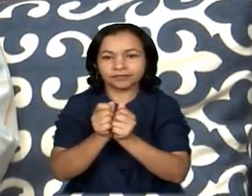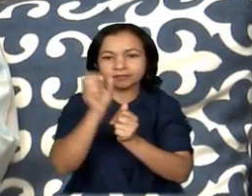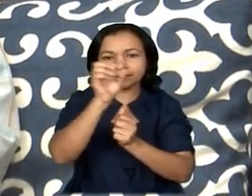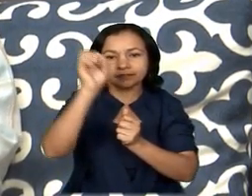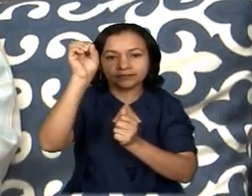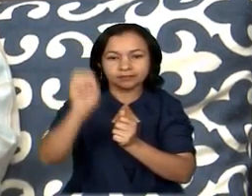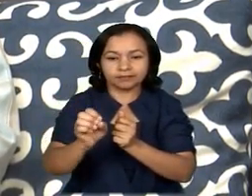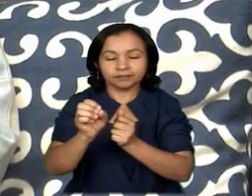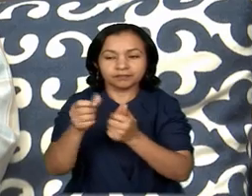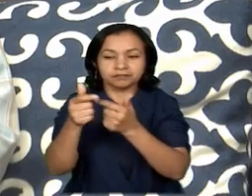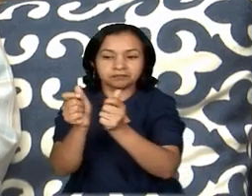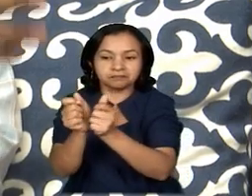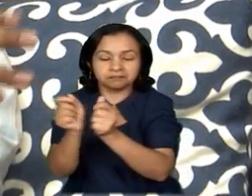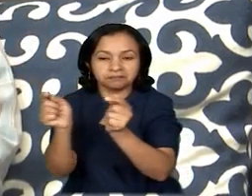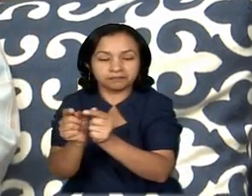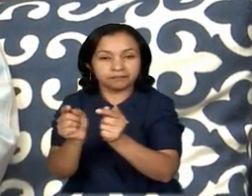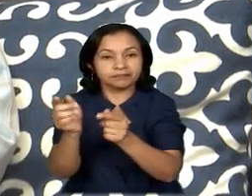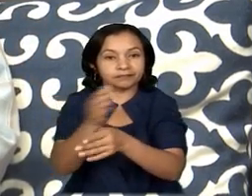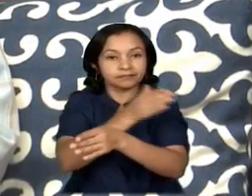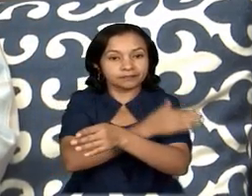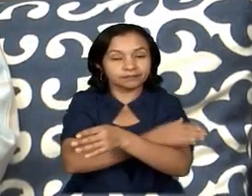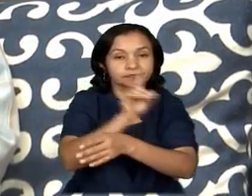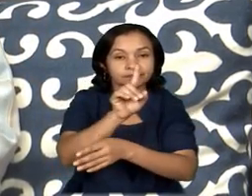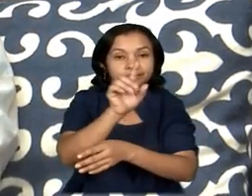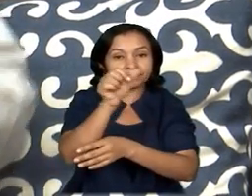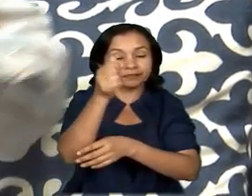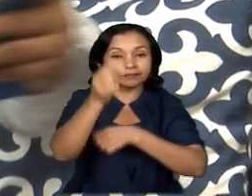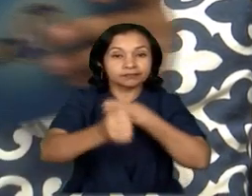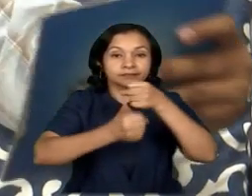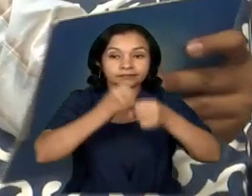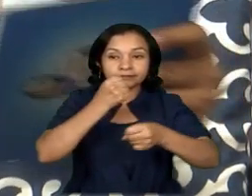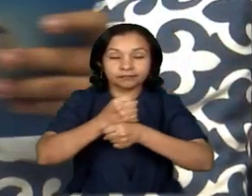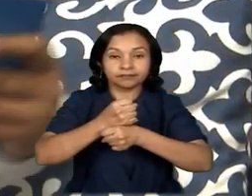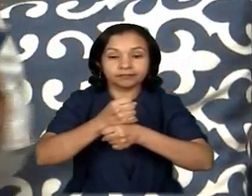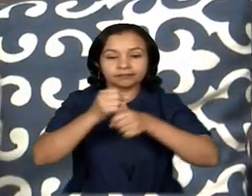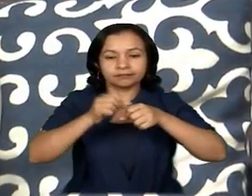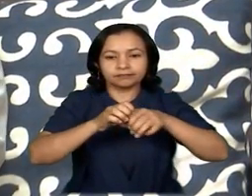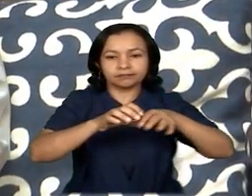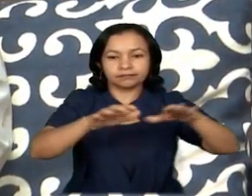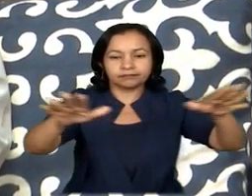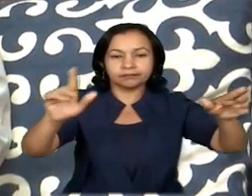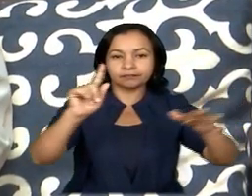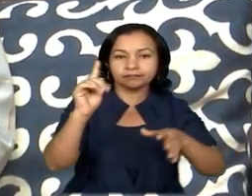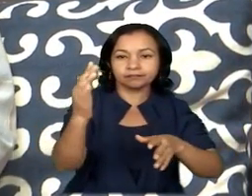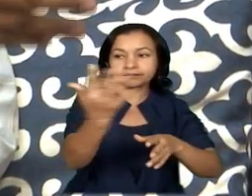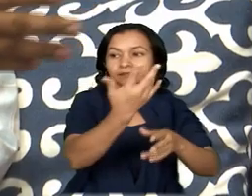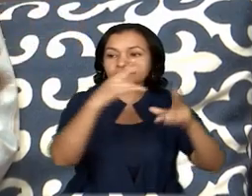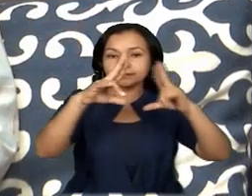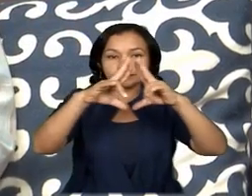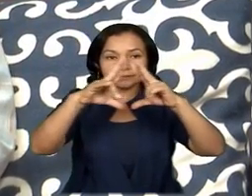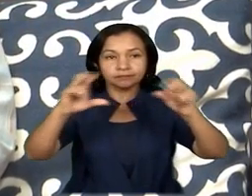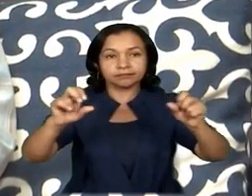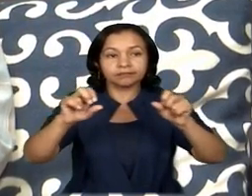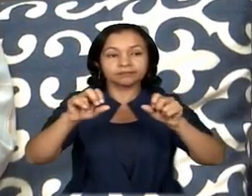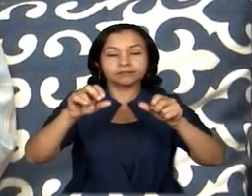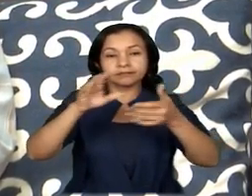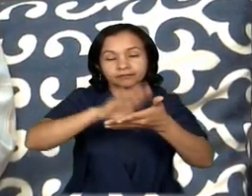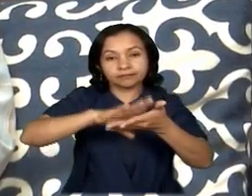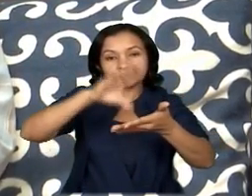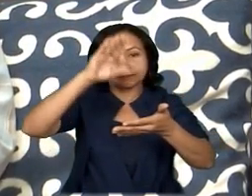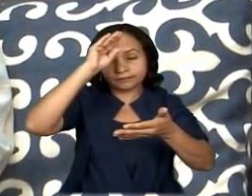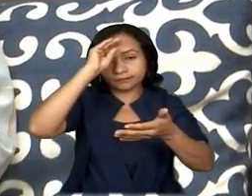bastante reducido, como efectivamente lo estuvo durante 16 años, sino que empieza a llegar a todo el territorio nacional y a partir de eso con un